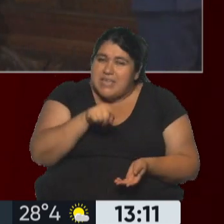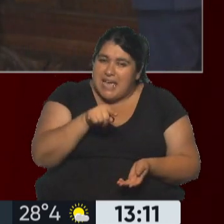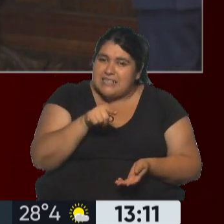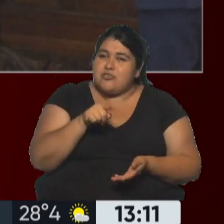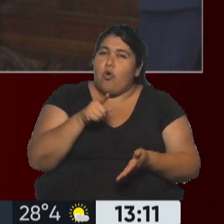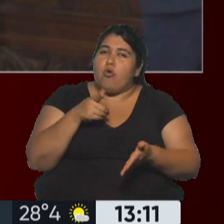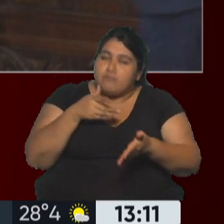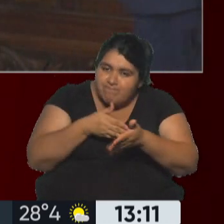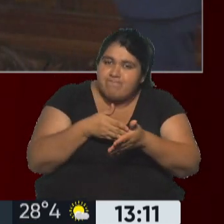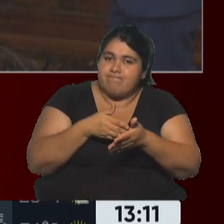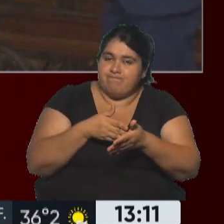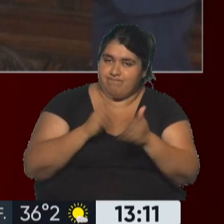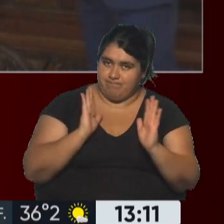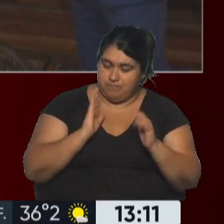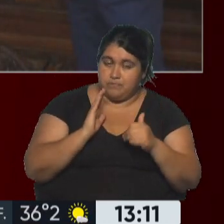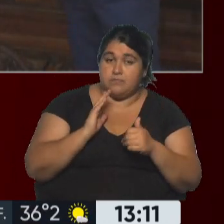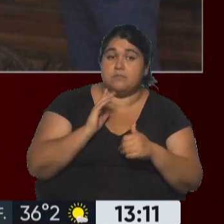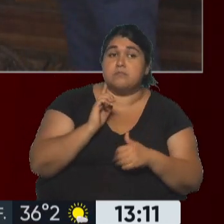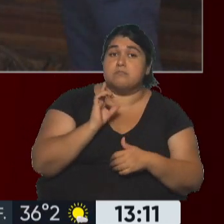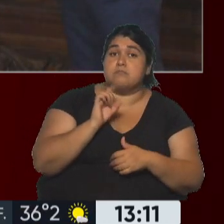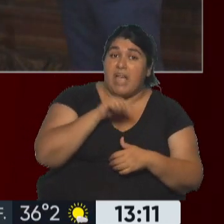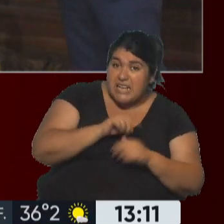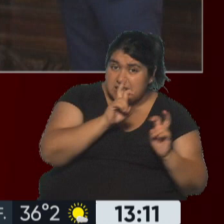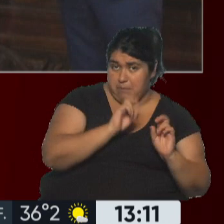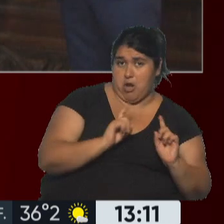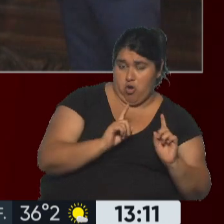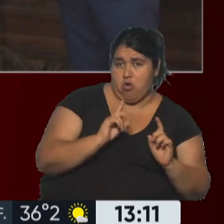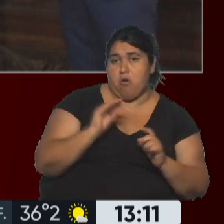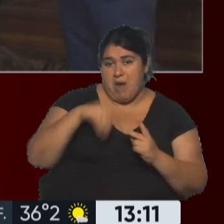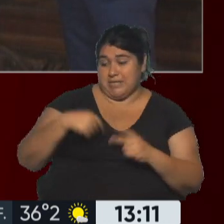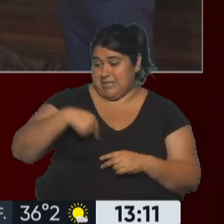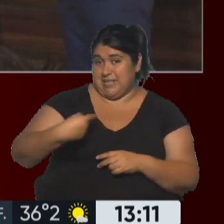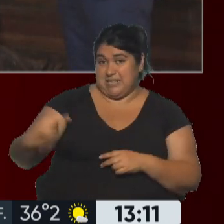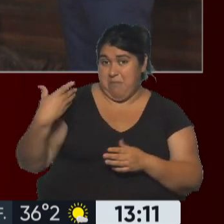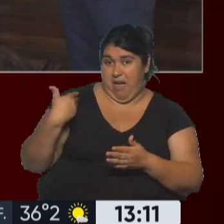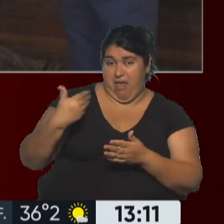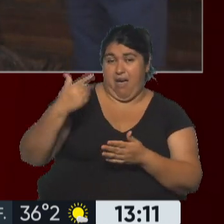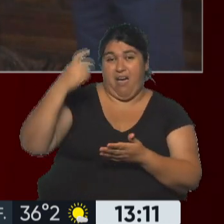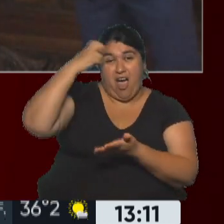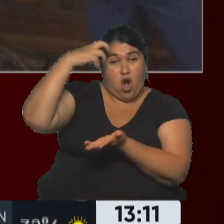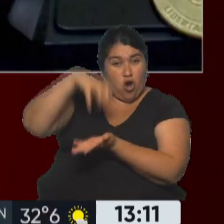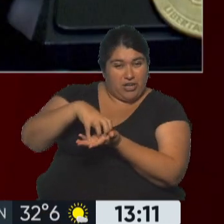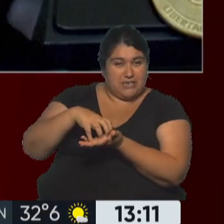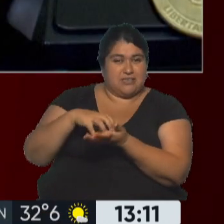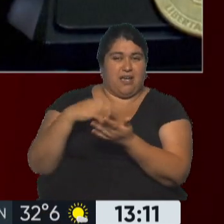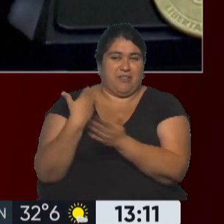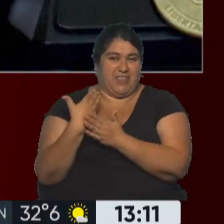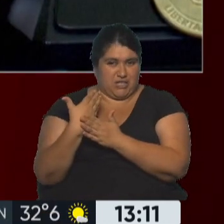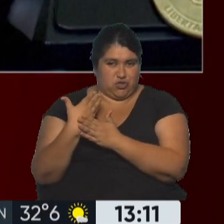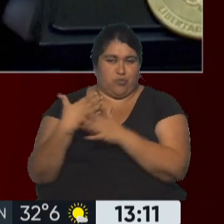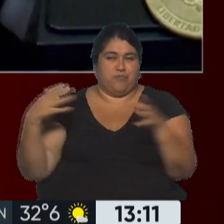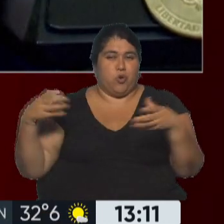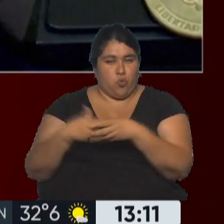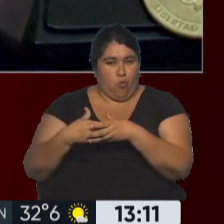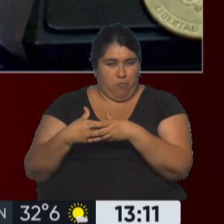limitante que va a seguir teniendo. Y no solo eso, sino que lo que pasó esta semana en el Congreso con una derecha, con la UDI, entre otros partidos de